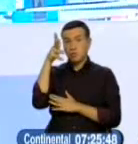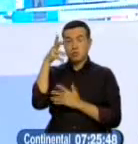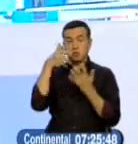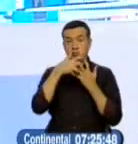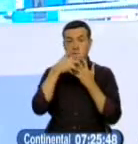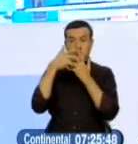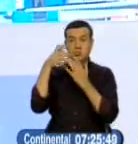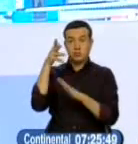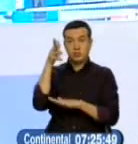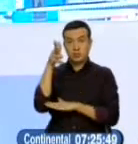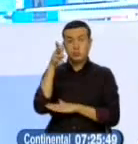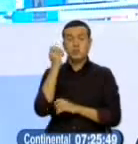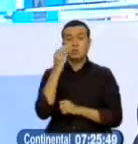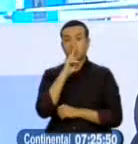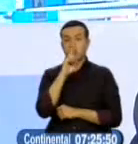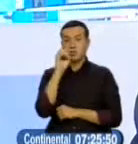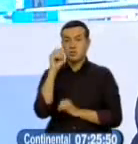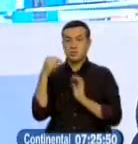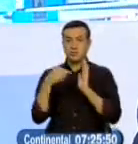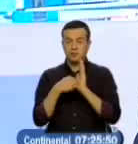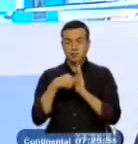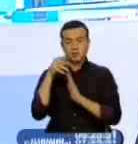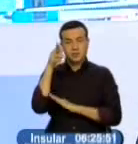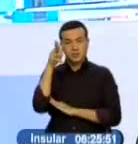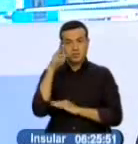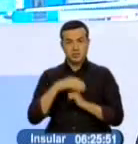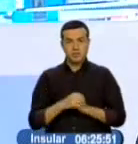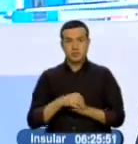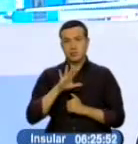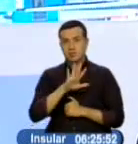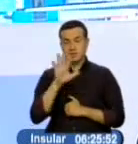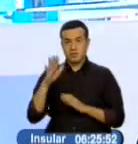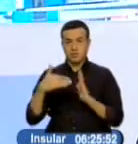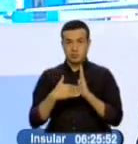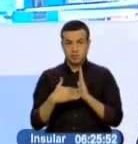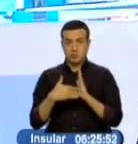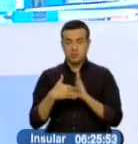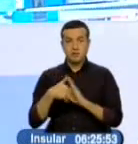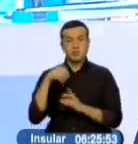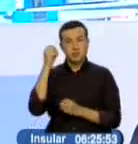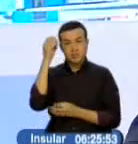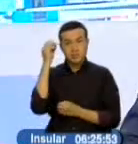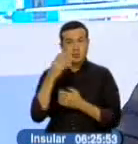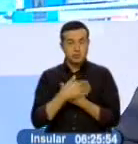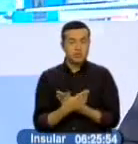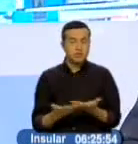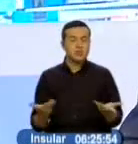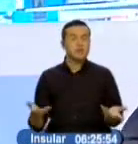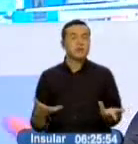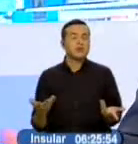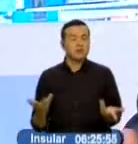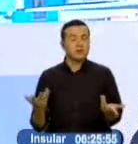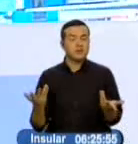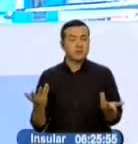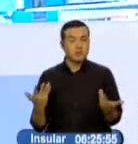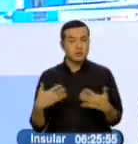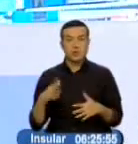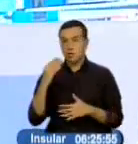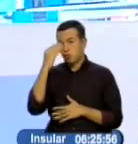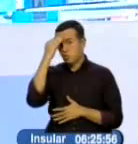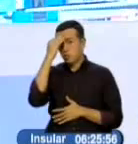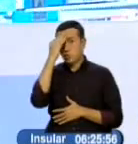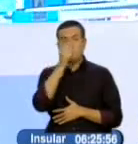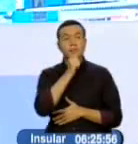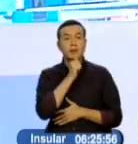Ecuador hay cerca de 200.000 profesores. 55.000 profesores están en la educación